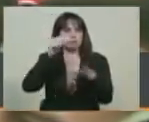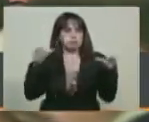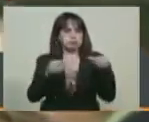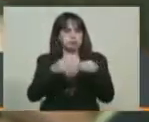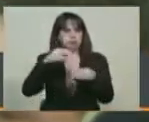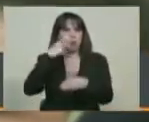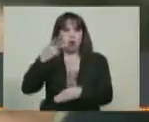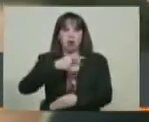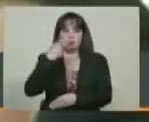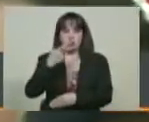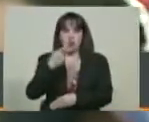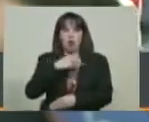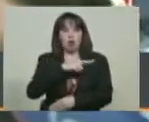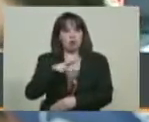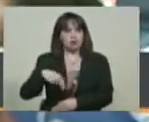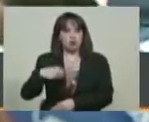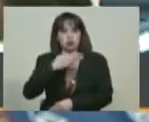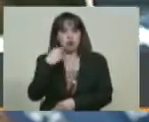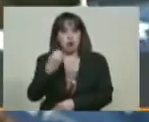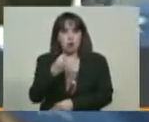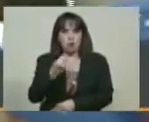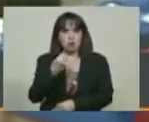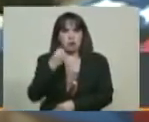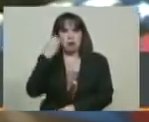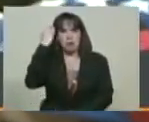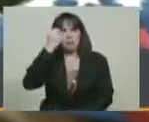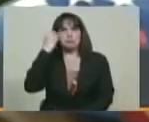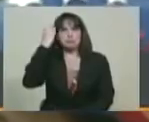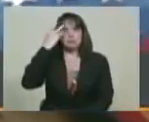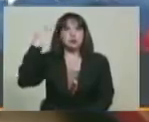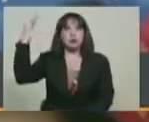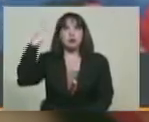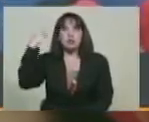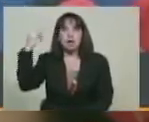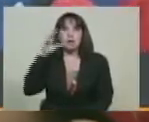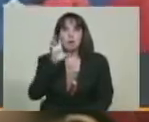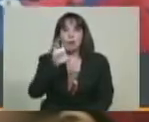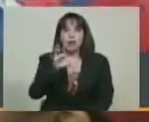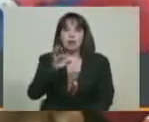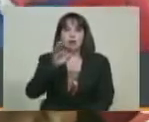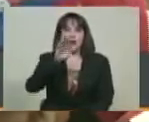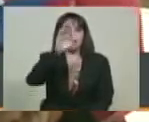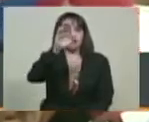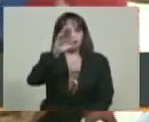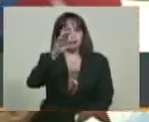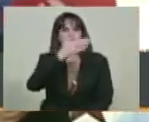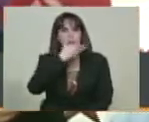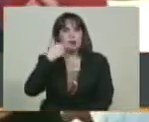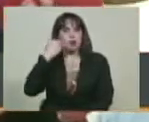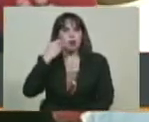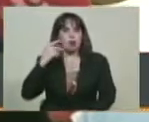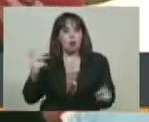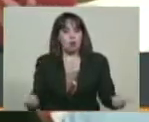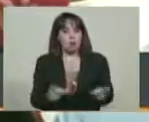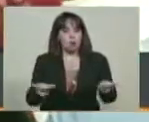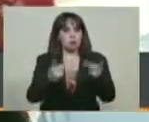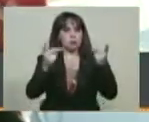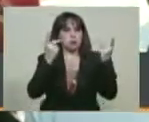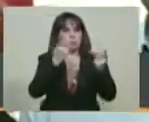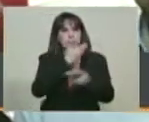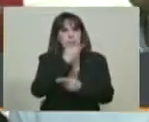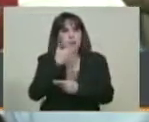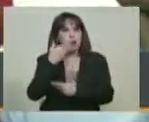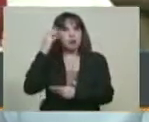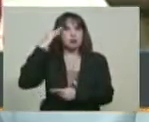Nosotros soñamos con un país próspero, con un país potencia, presidente. Soñamos, yo que tengo 18 años,